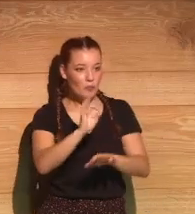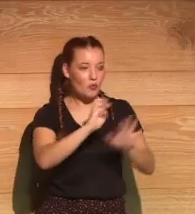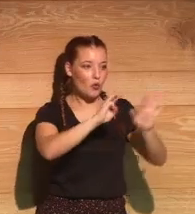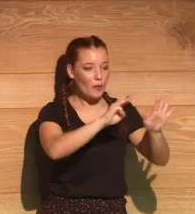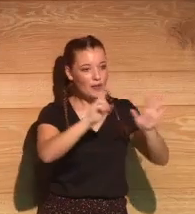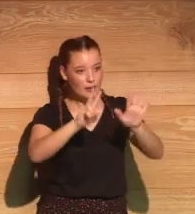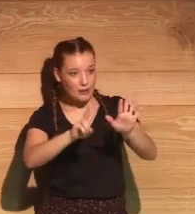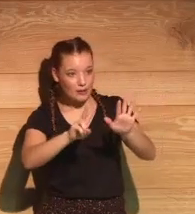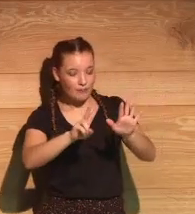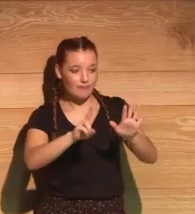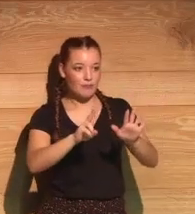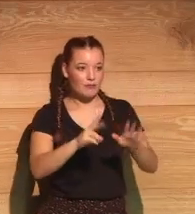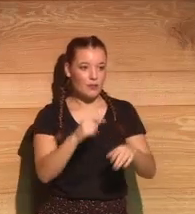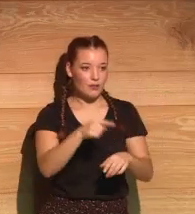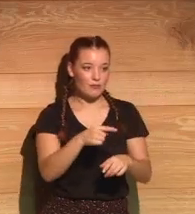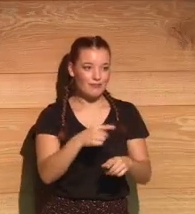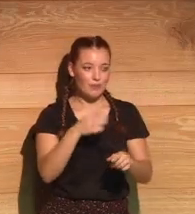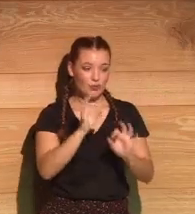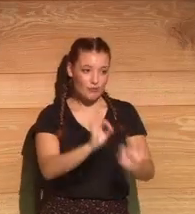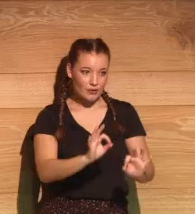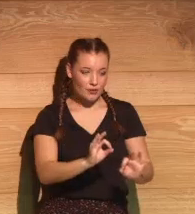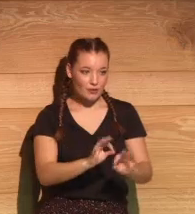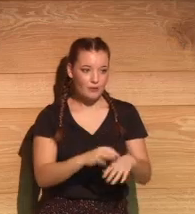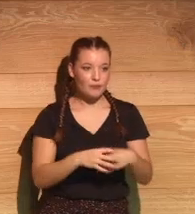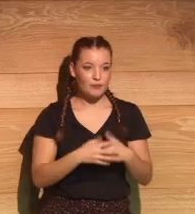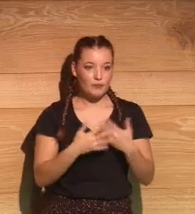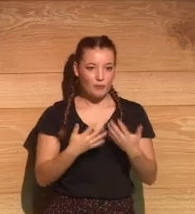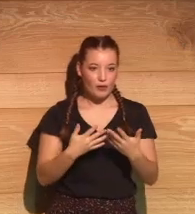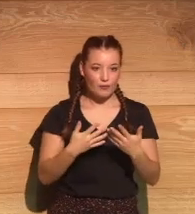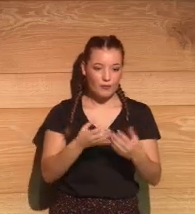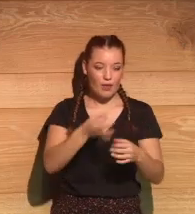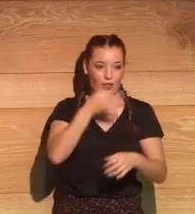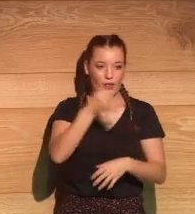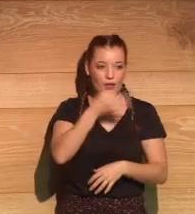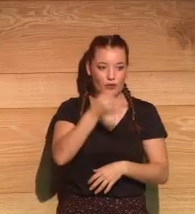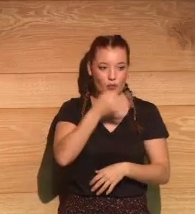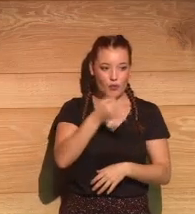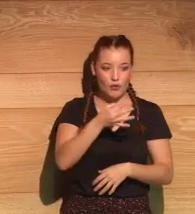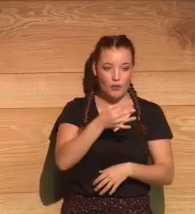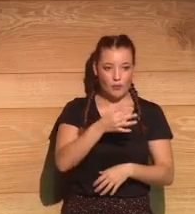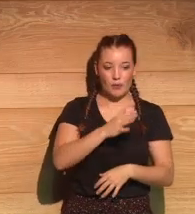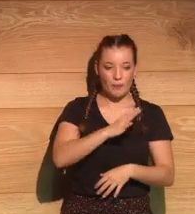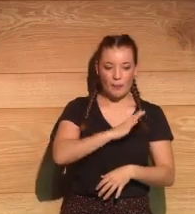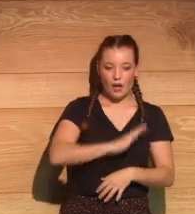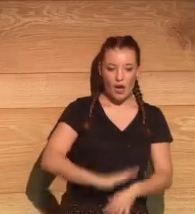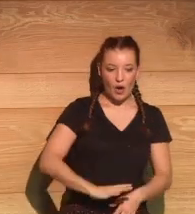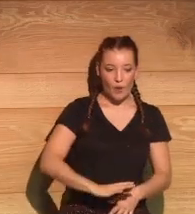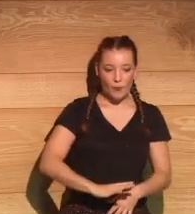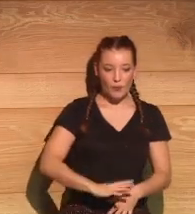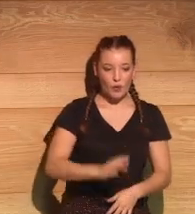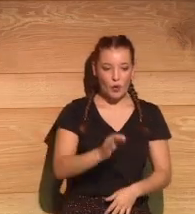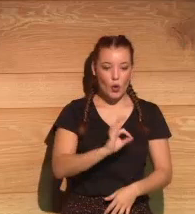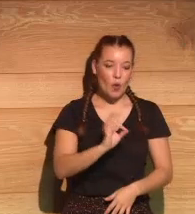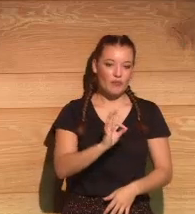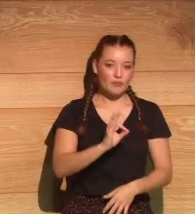de clase ahí muy fuerte que diferencia entre los formados y los vagos. Se hablaba en esos términos, ¿no? Se llamaba vagos a aquellos